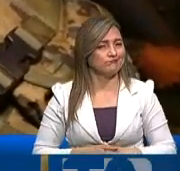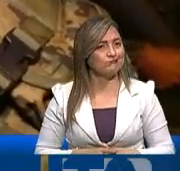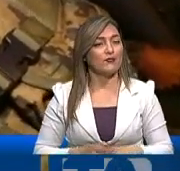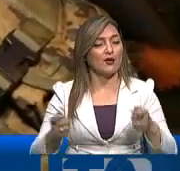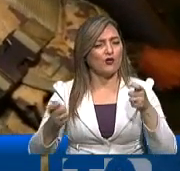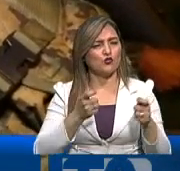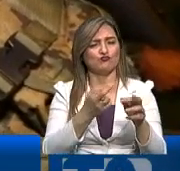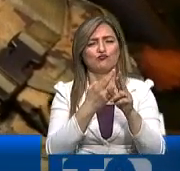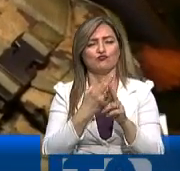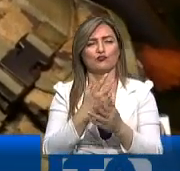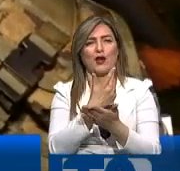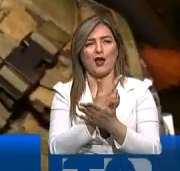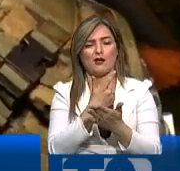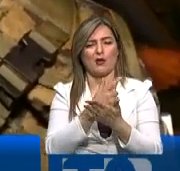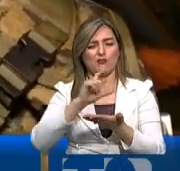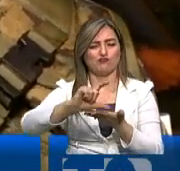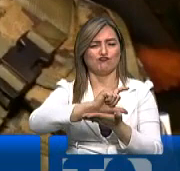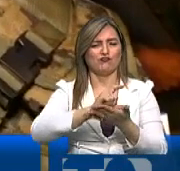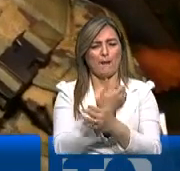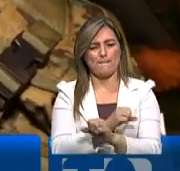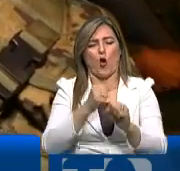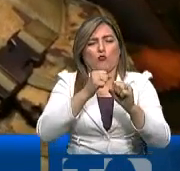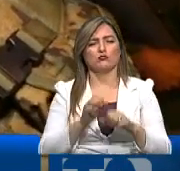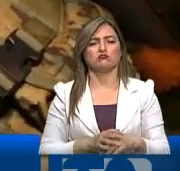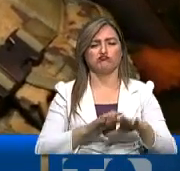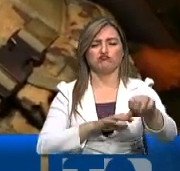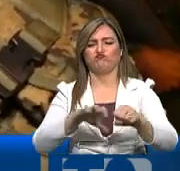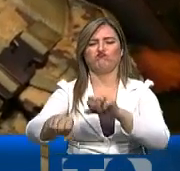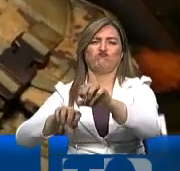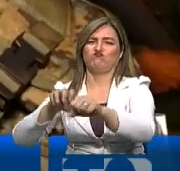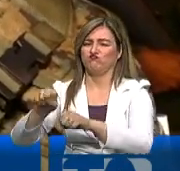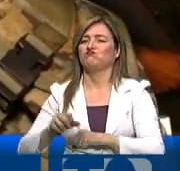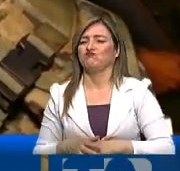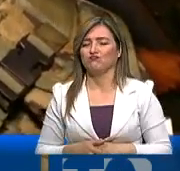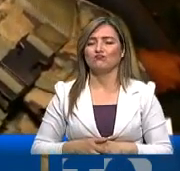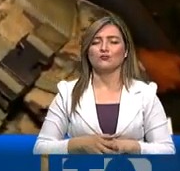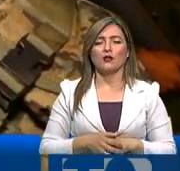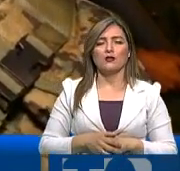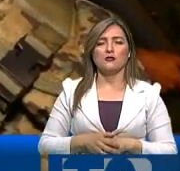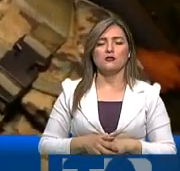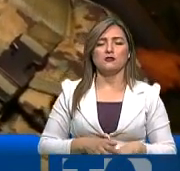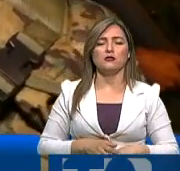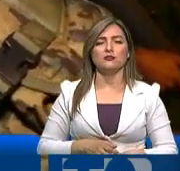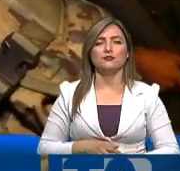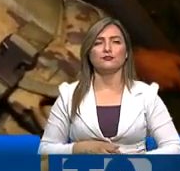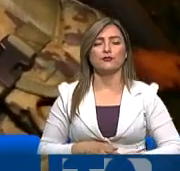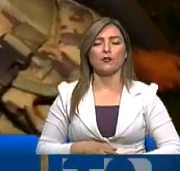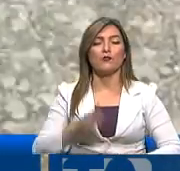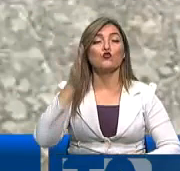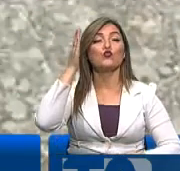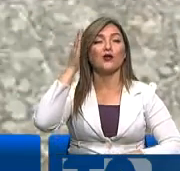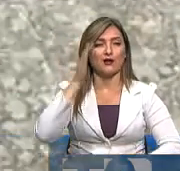refiere a armas, municiones y explosivos. Es así que hemos podido decomisar una gran cantidad de estos aquí en el cantón de